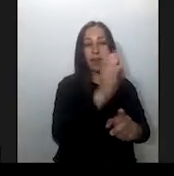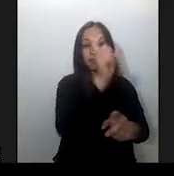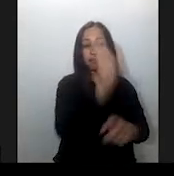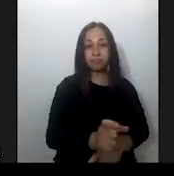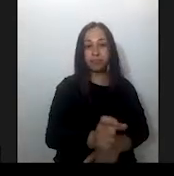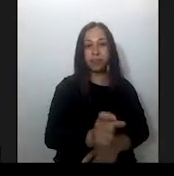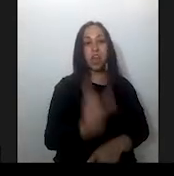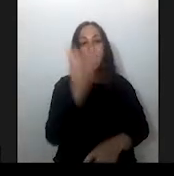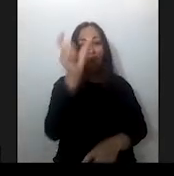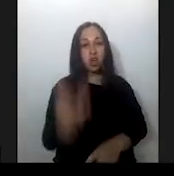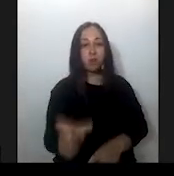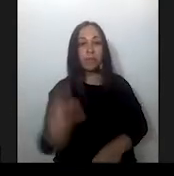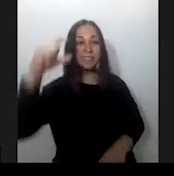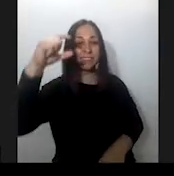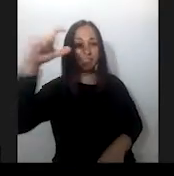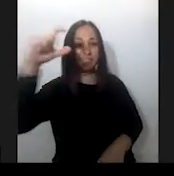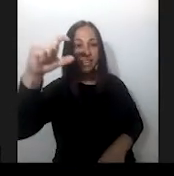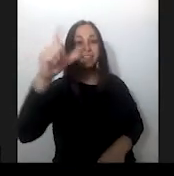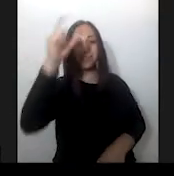sino que va a ser la columna C.